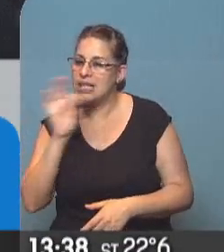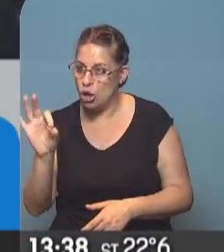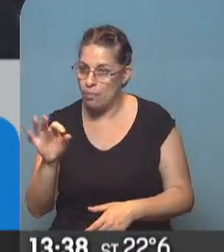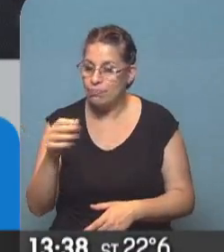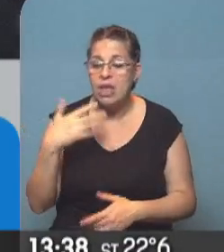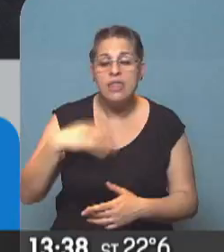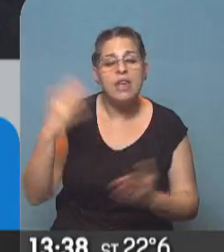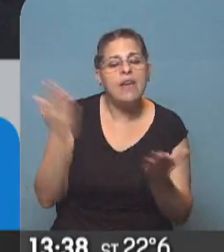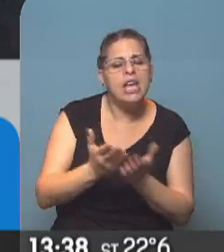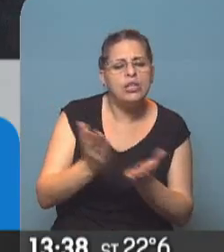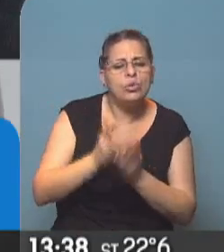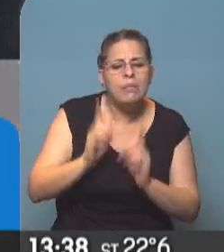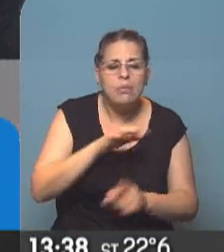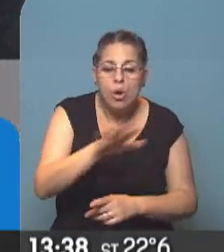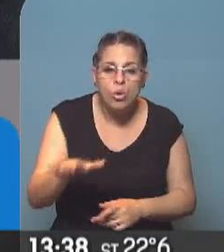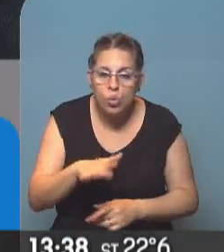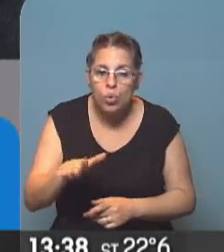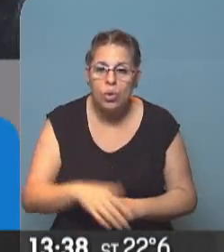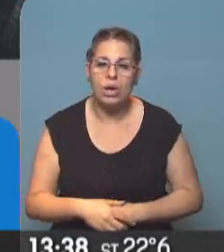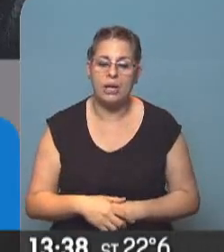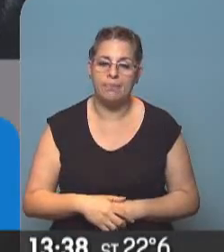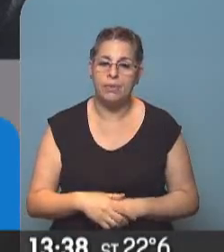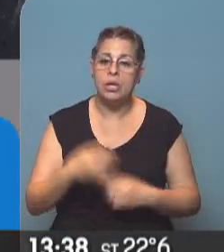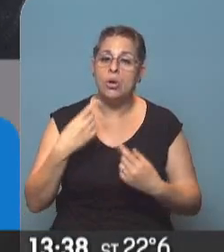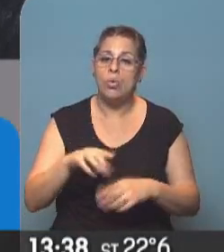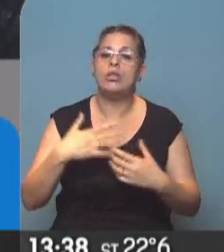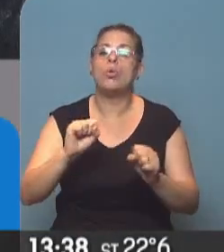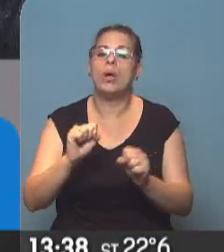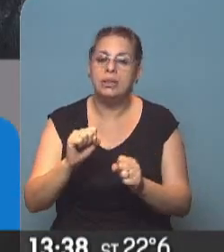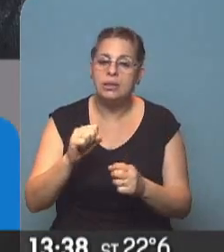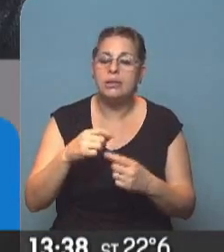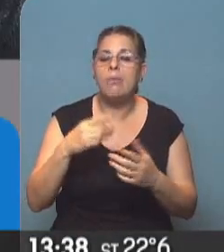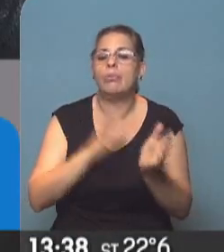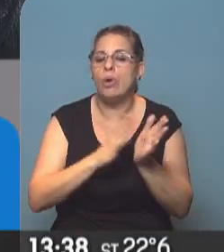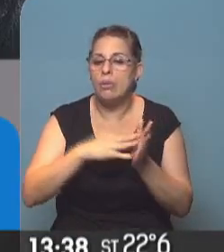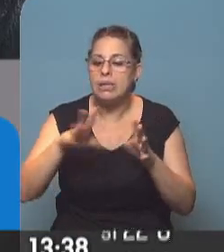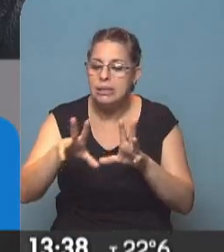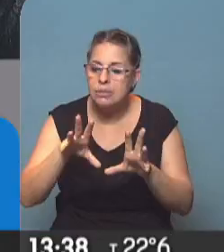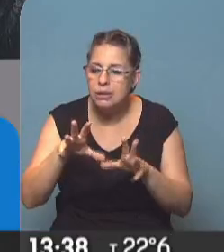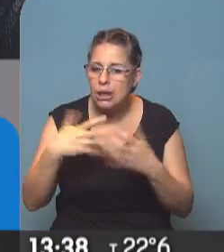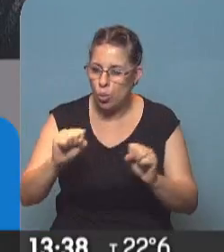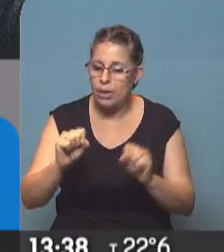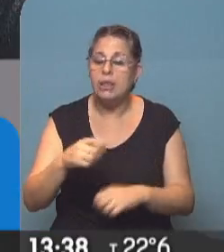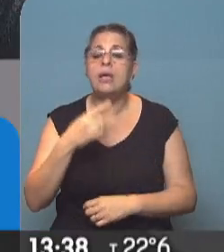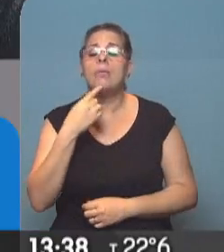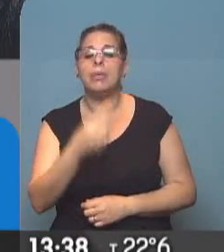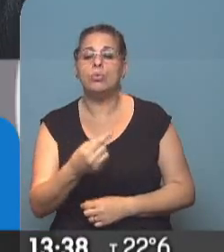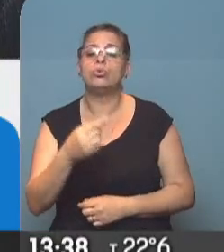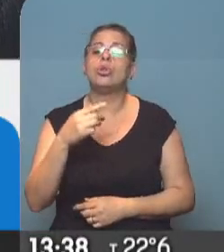todo eso en el lugar y ver los datos levantados en el momento de la escena del crimen, ¿no? Doctor, concretamente, ¿la temperatura del agua qué rol